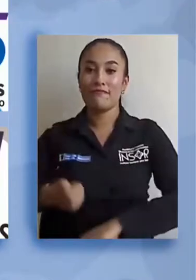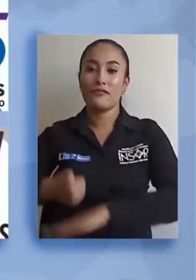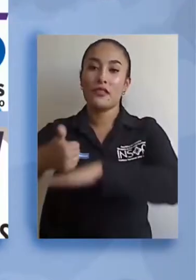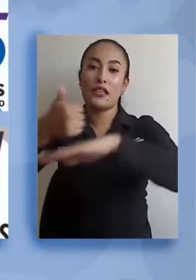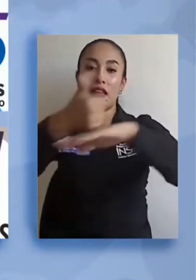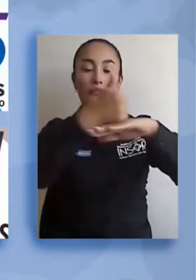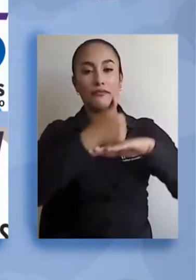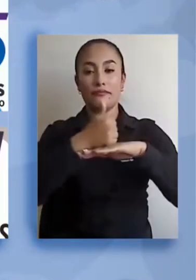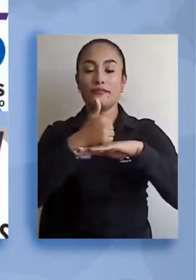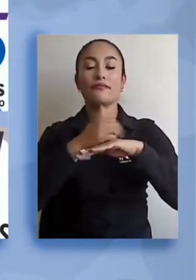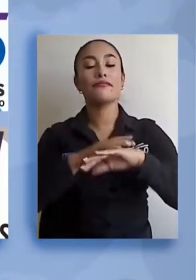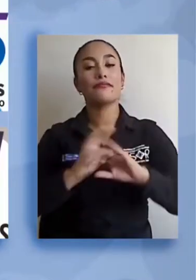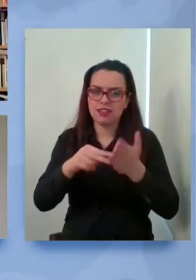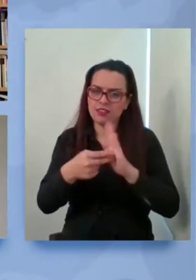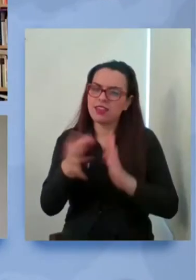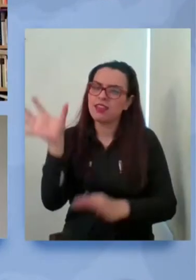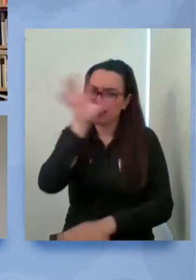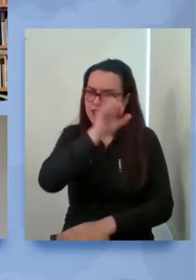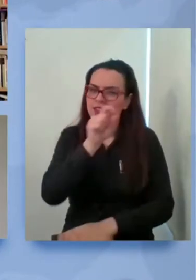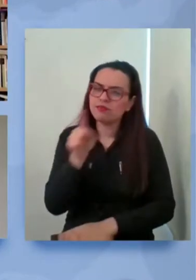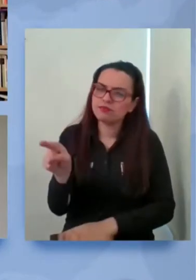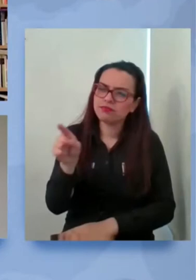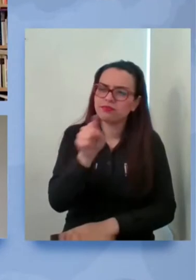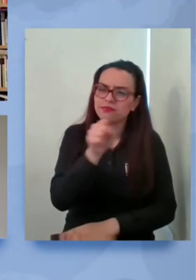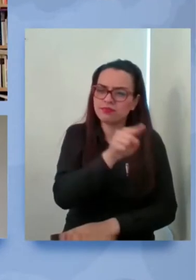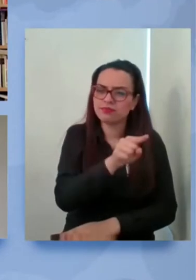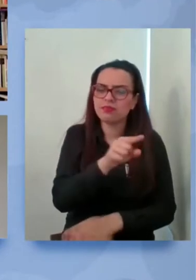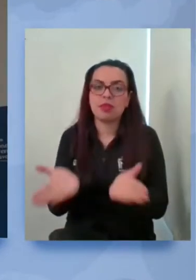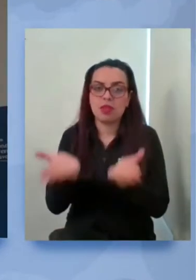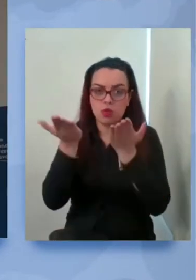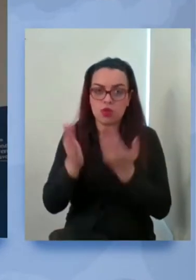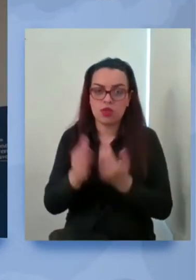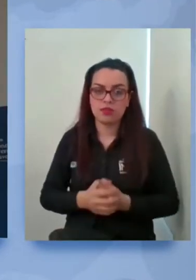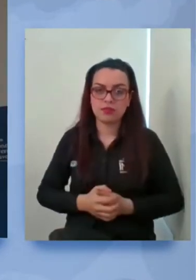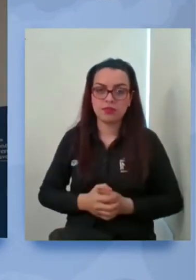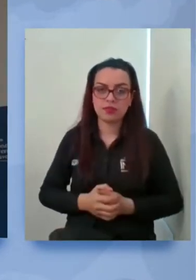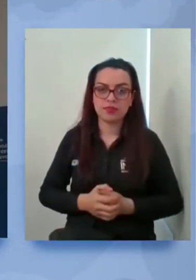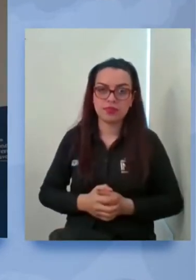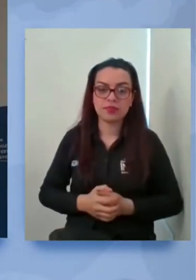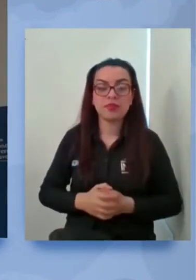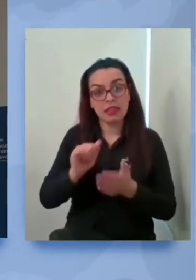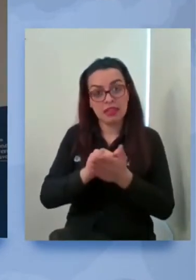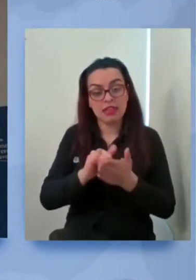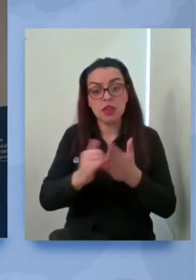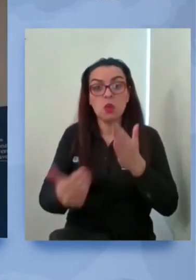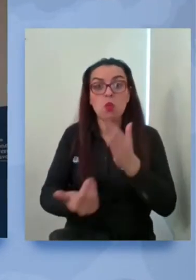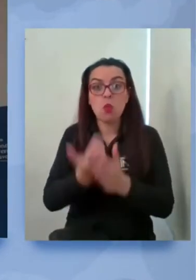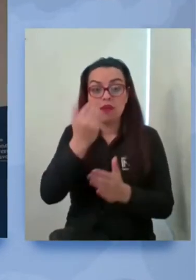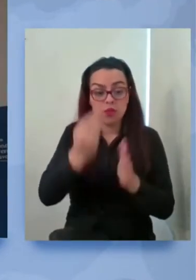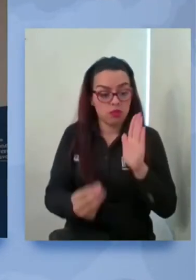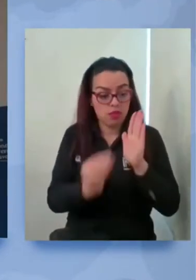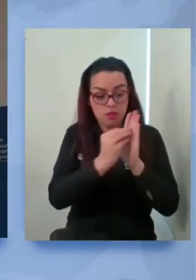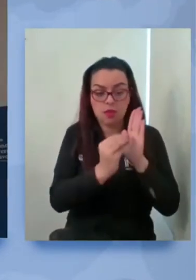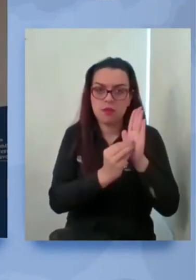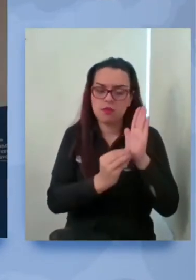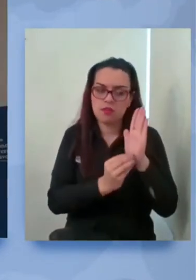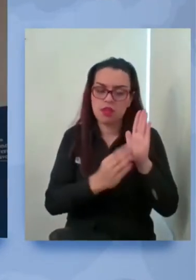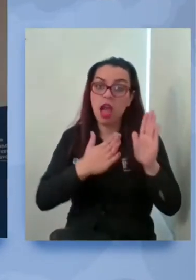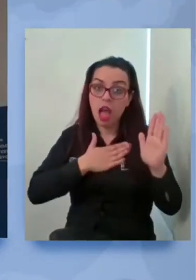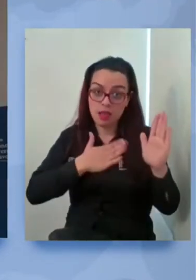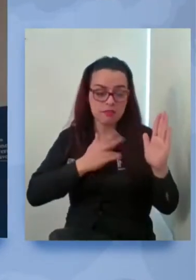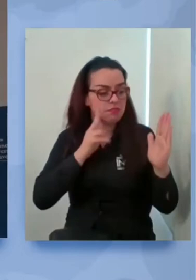se compartieron experiencias para el fortalecimiento del sistema. Estos nuevos aportes constituyen, desde mi punto de vista, un